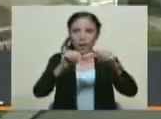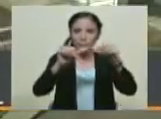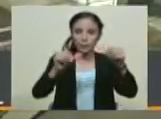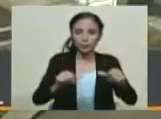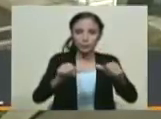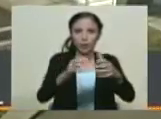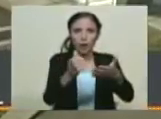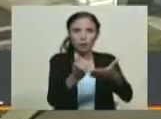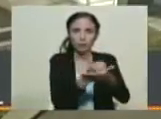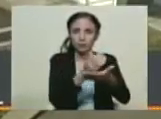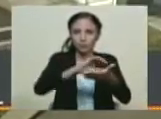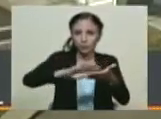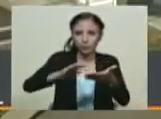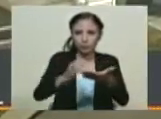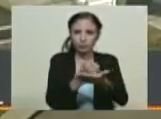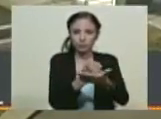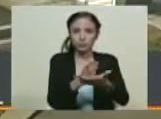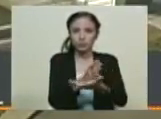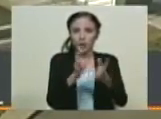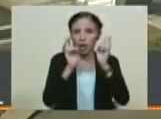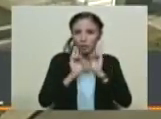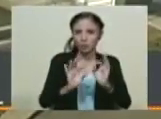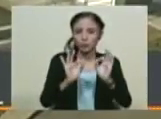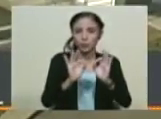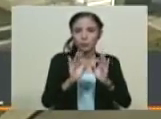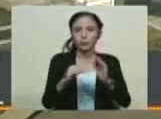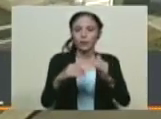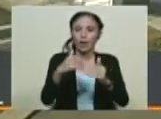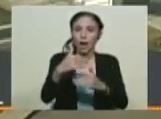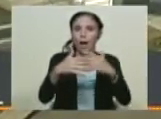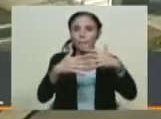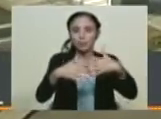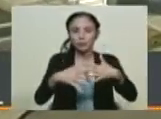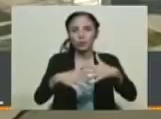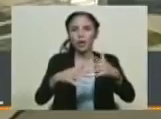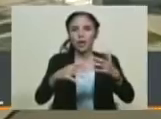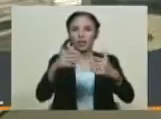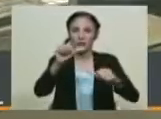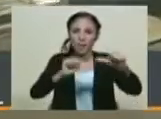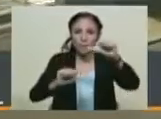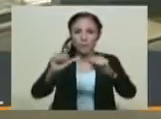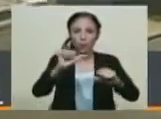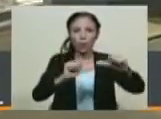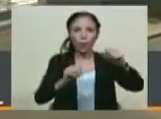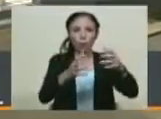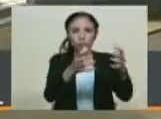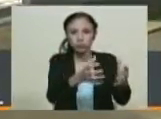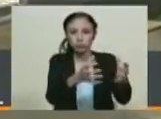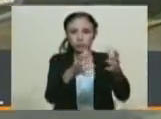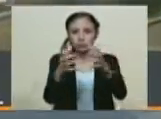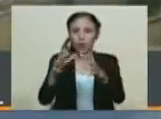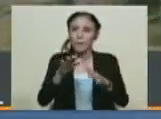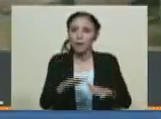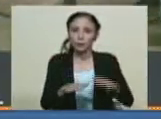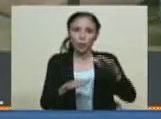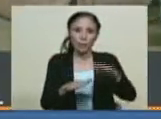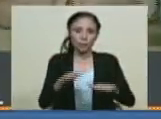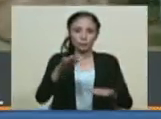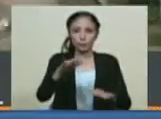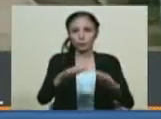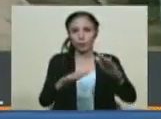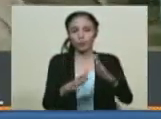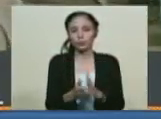y de filtro, ya entra con un primer tratamiento de cloro y un primer proceso